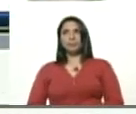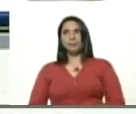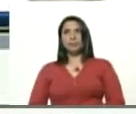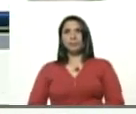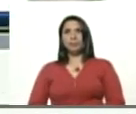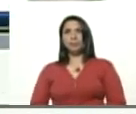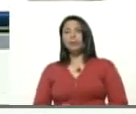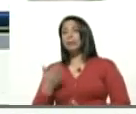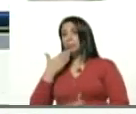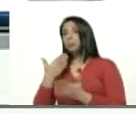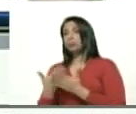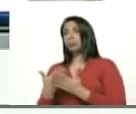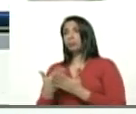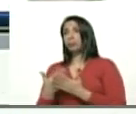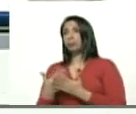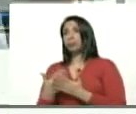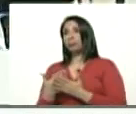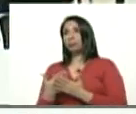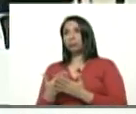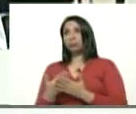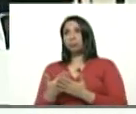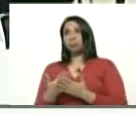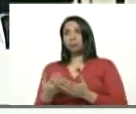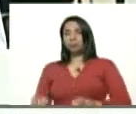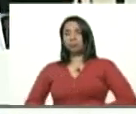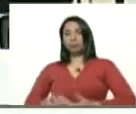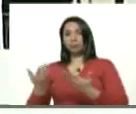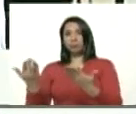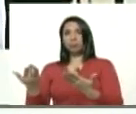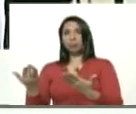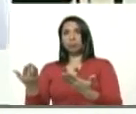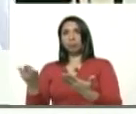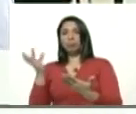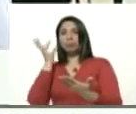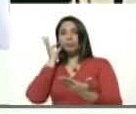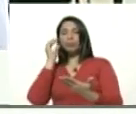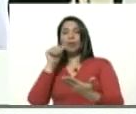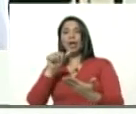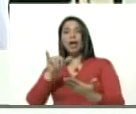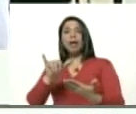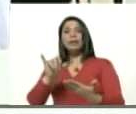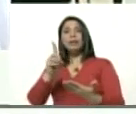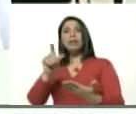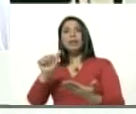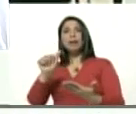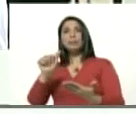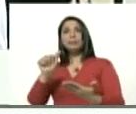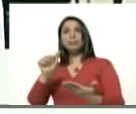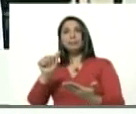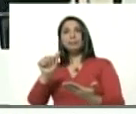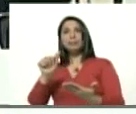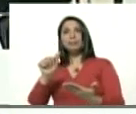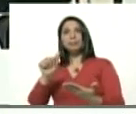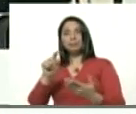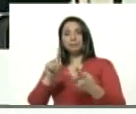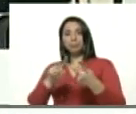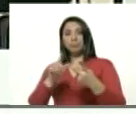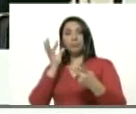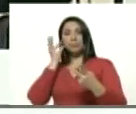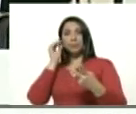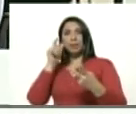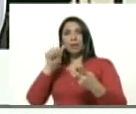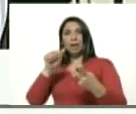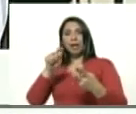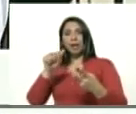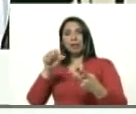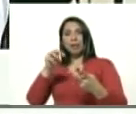Pedir permiso para trasladarnos y entregarle a la señora Aida Nazoa, a la señora Tamaica